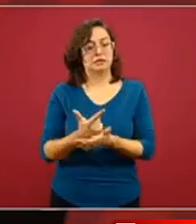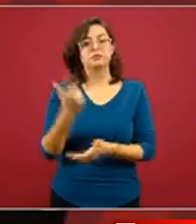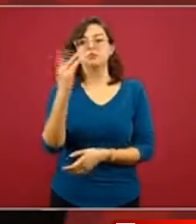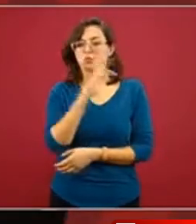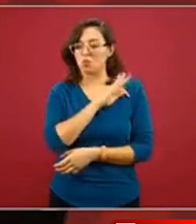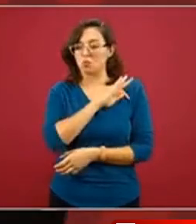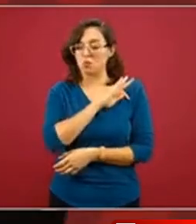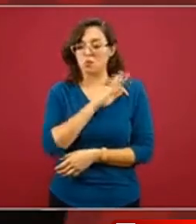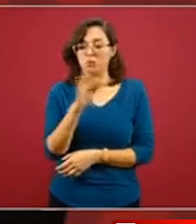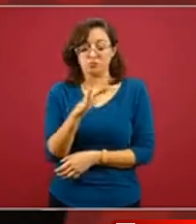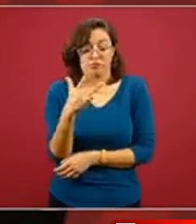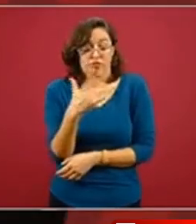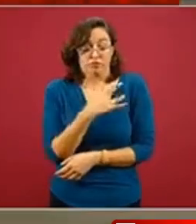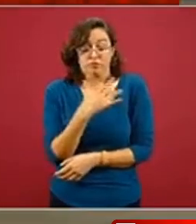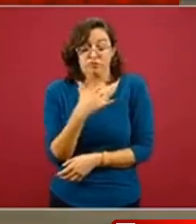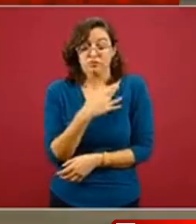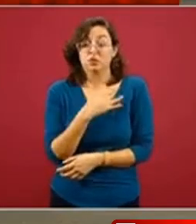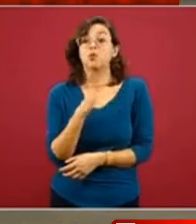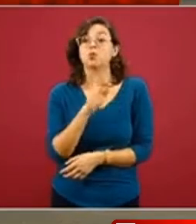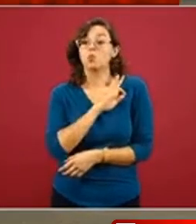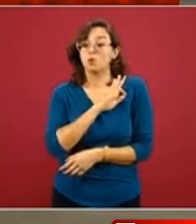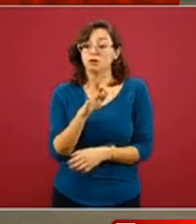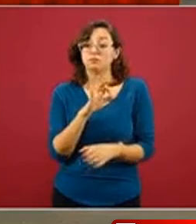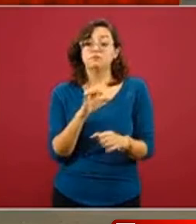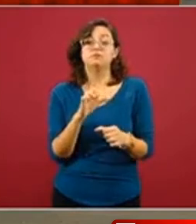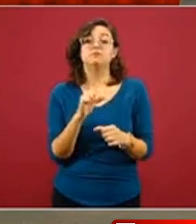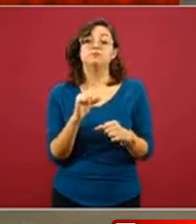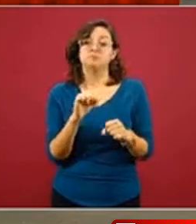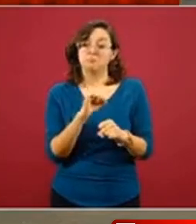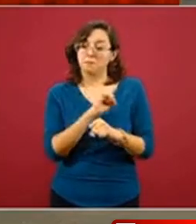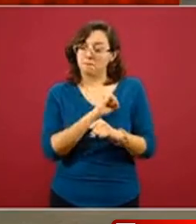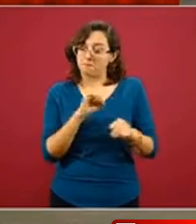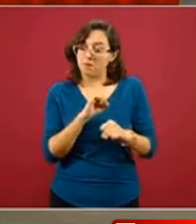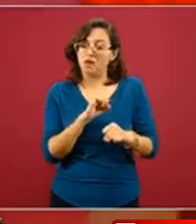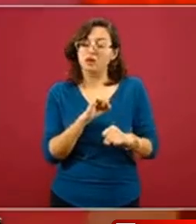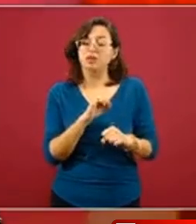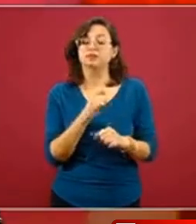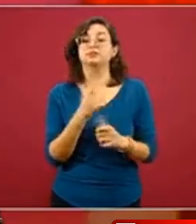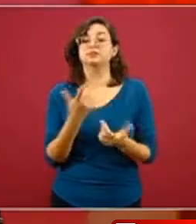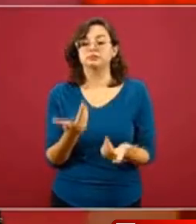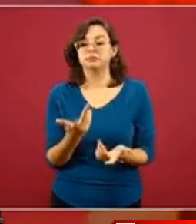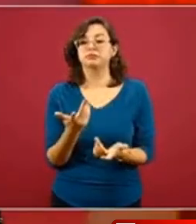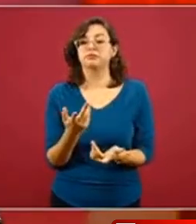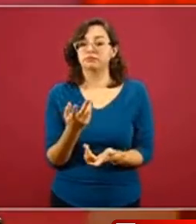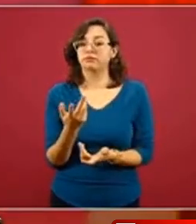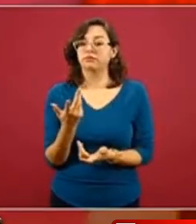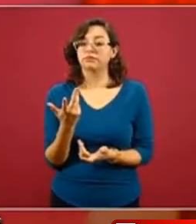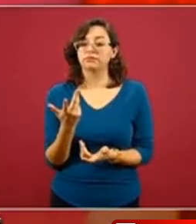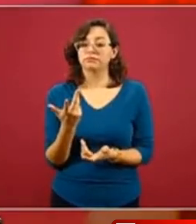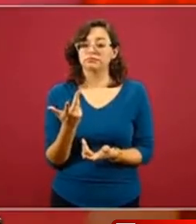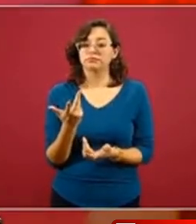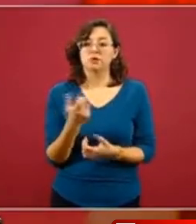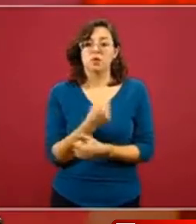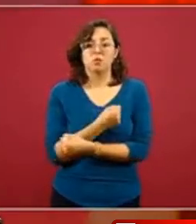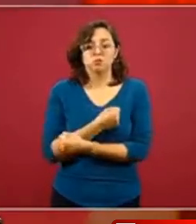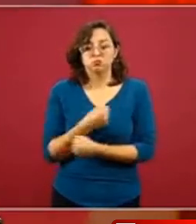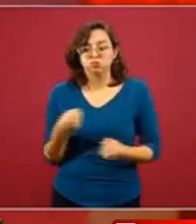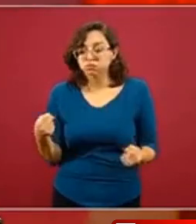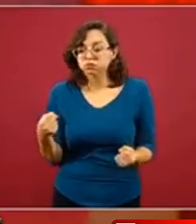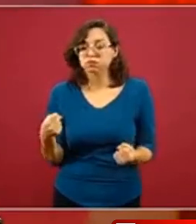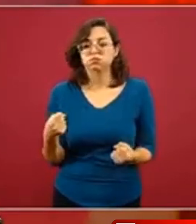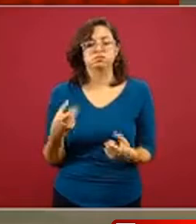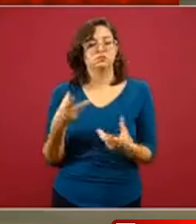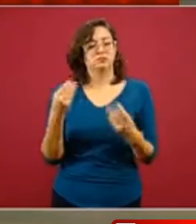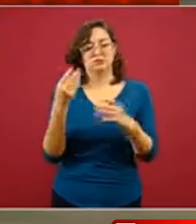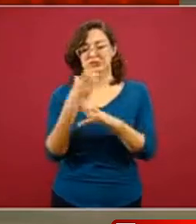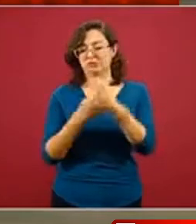hipertensiva. Una persona con enfermedad cardíaca podría precipitarle un episodio de insuficiencia cardíaca, sube de peso,